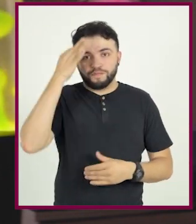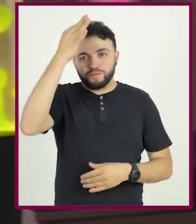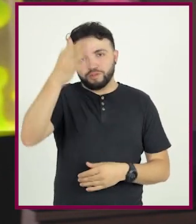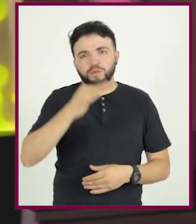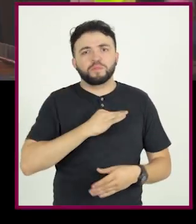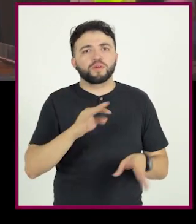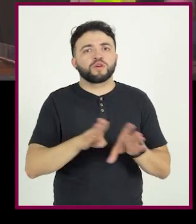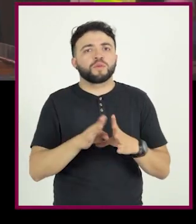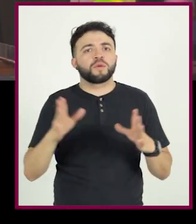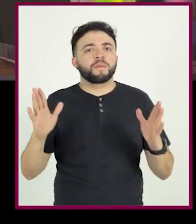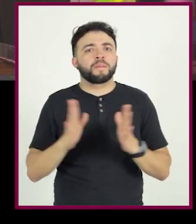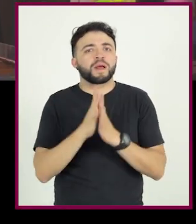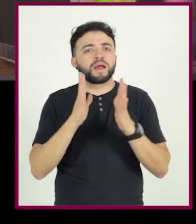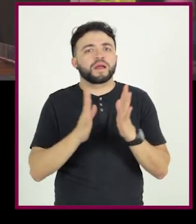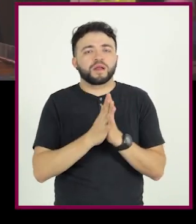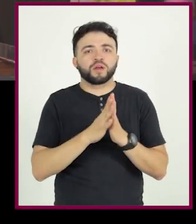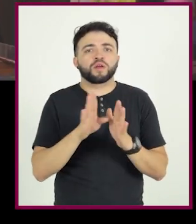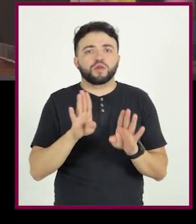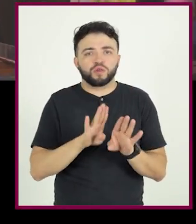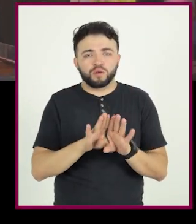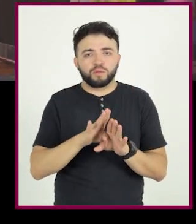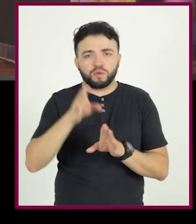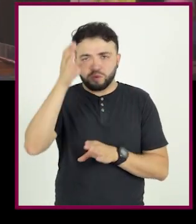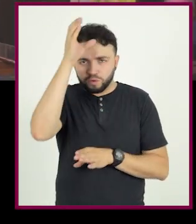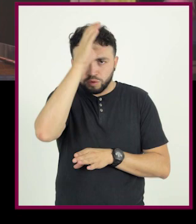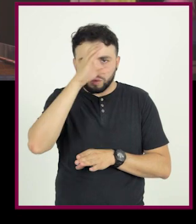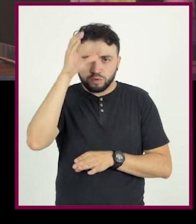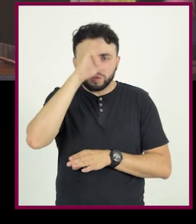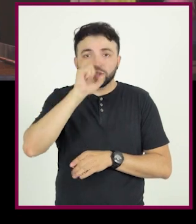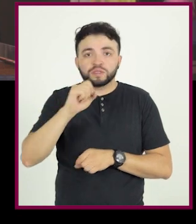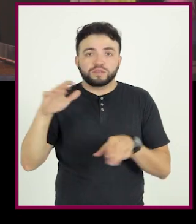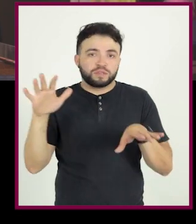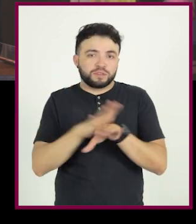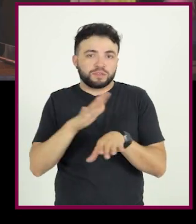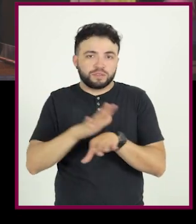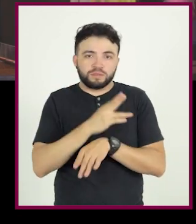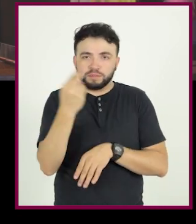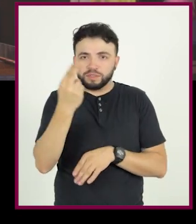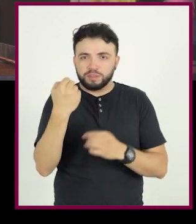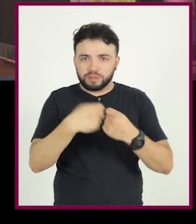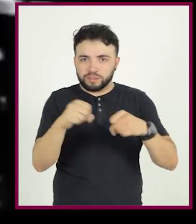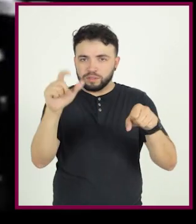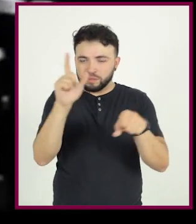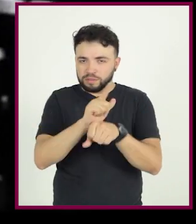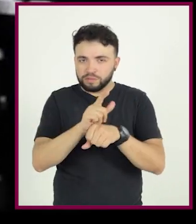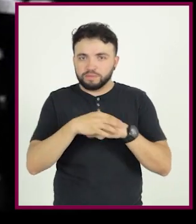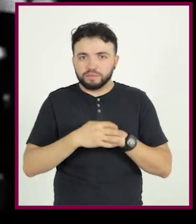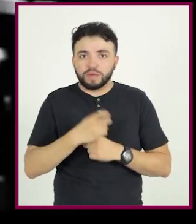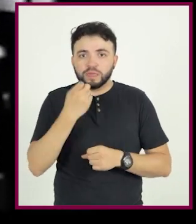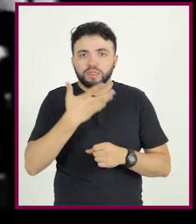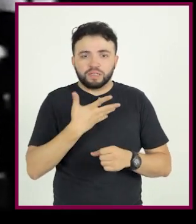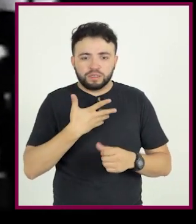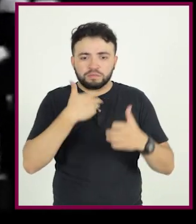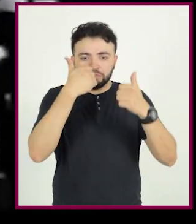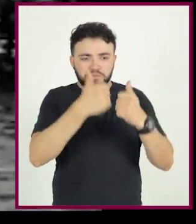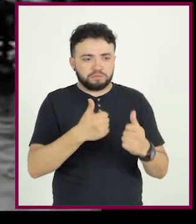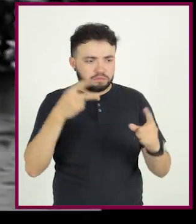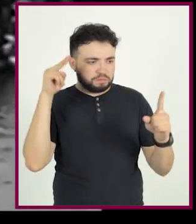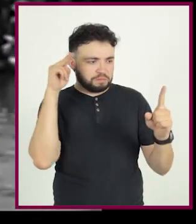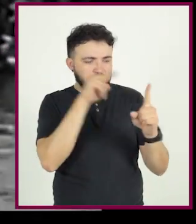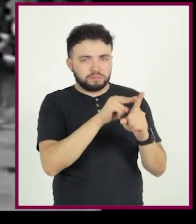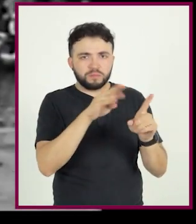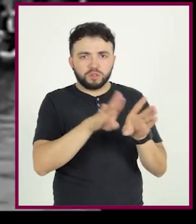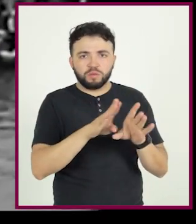y futuro, y nos permite participar de manera consciente en los cambios que requiere la sociedad. Esta conciencia histórica